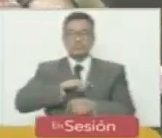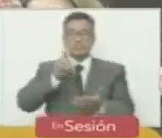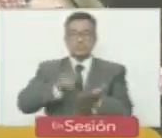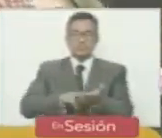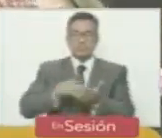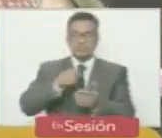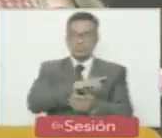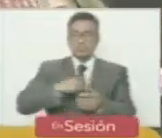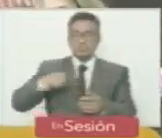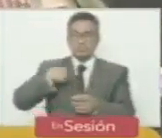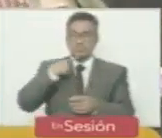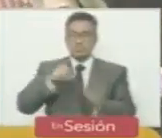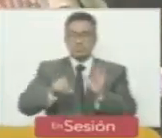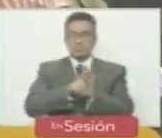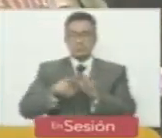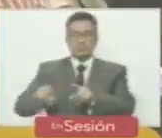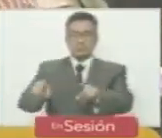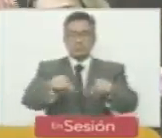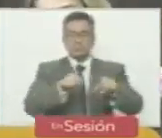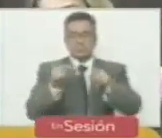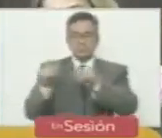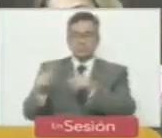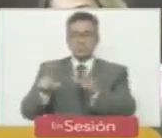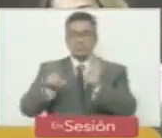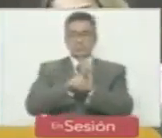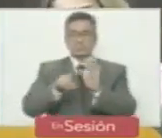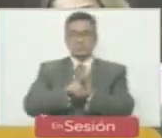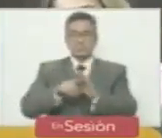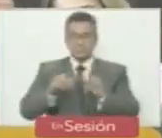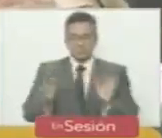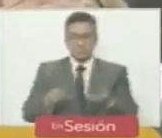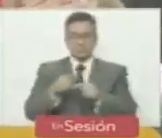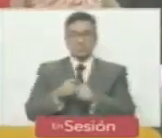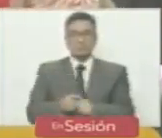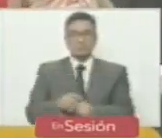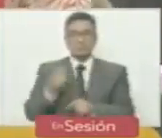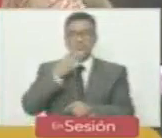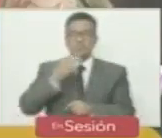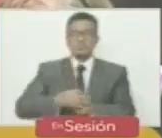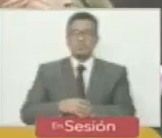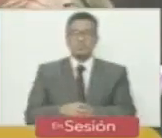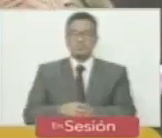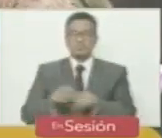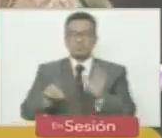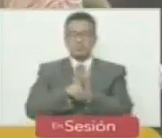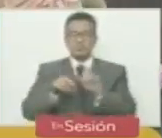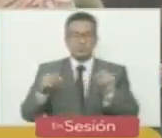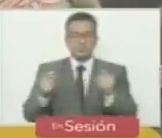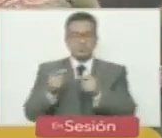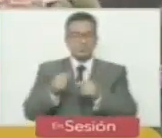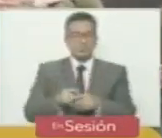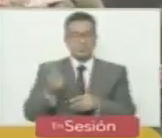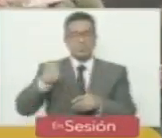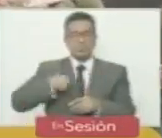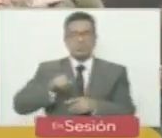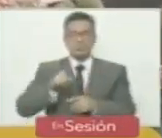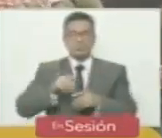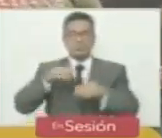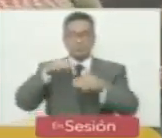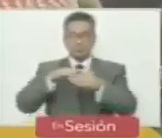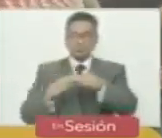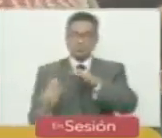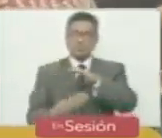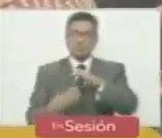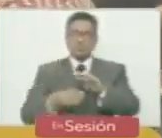y decía yo, la ley de zonas económicas y la ley de emprendedores, que por cierto, la ley de emprendedores tiene su cimiento, tiene